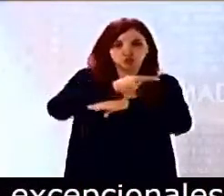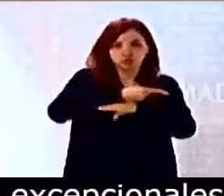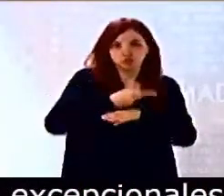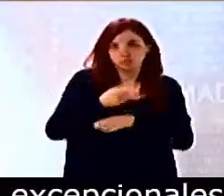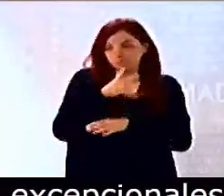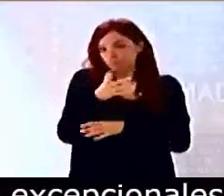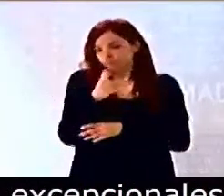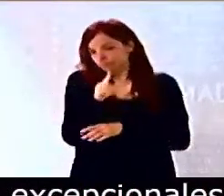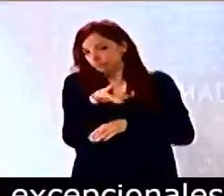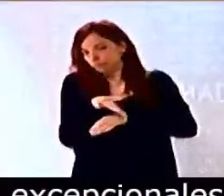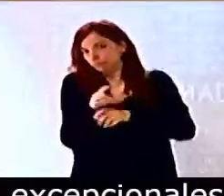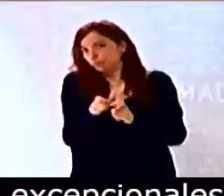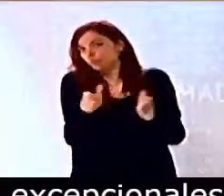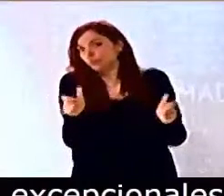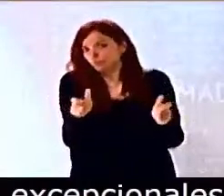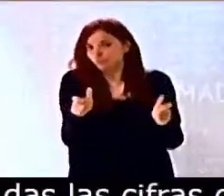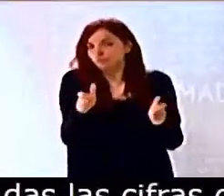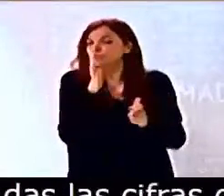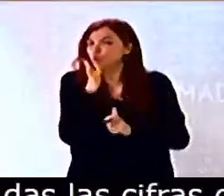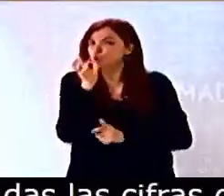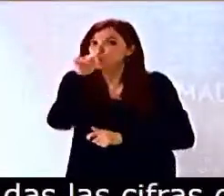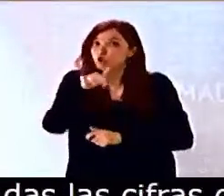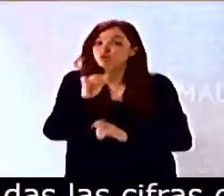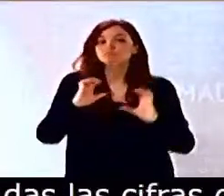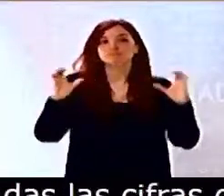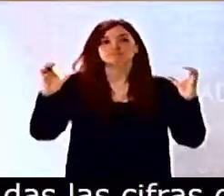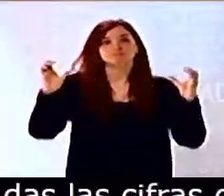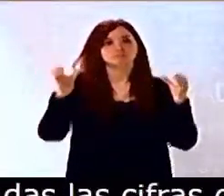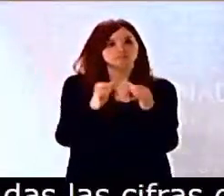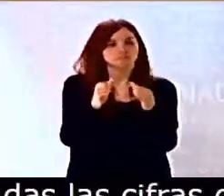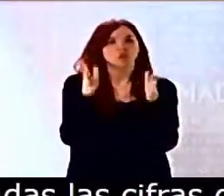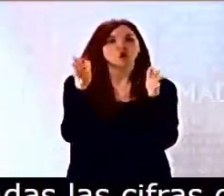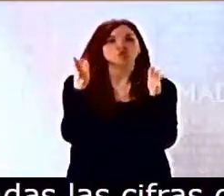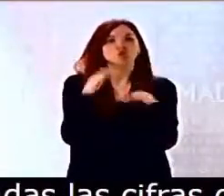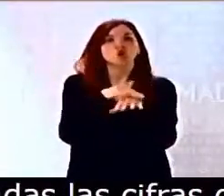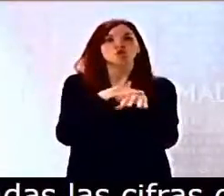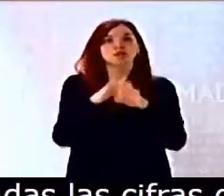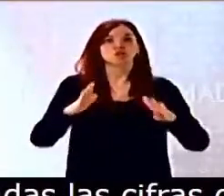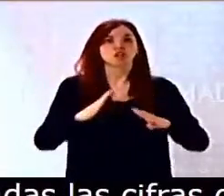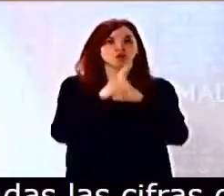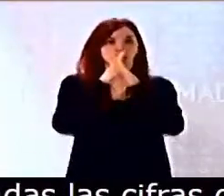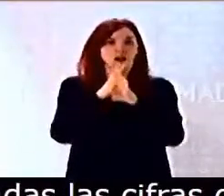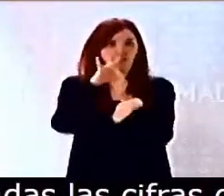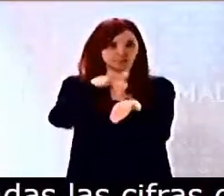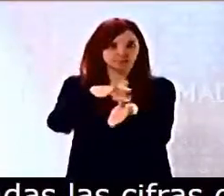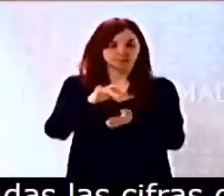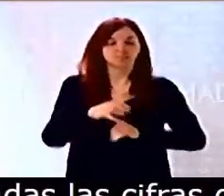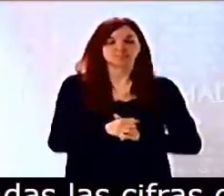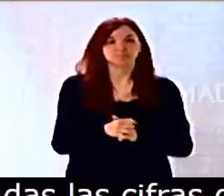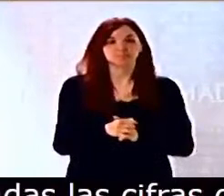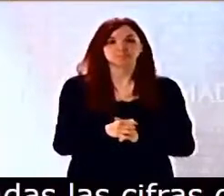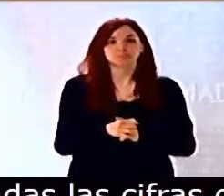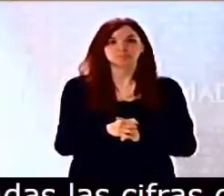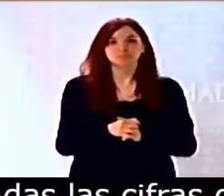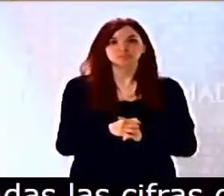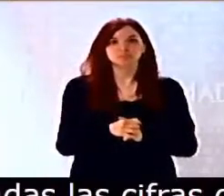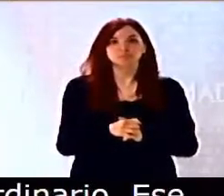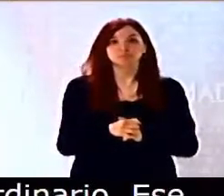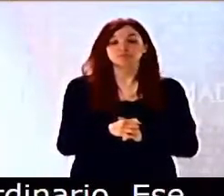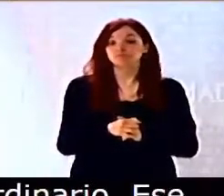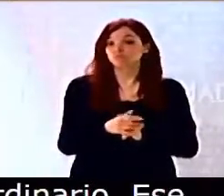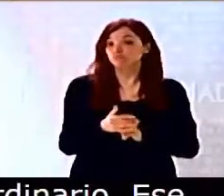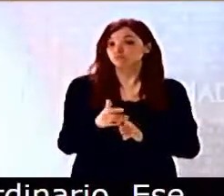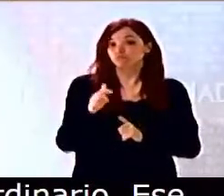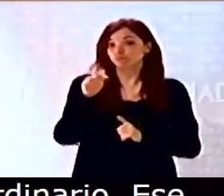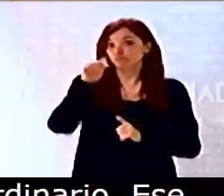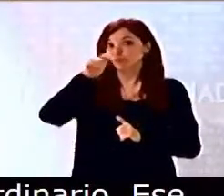cifras de incidencia, tuviésemos un Consejo de Gobierno extraordinario. Ese Consejo de Gobierno extraordinario se ha producido